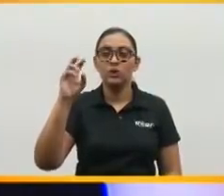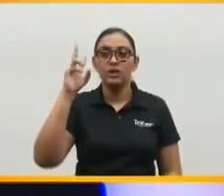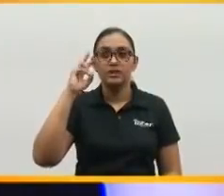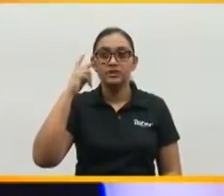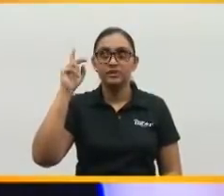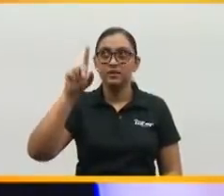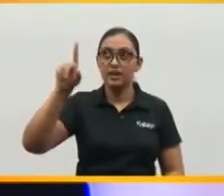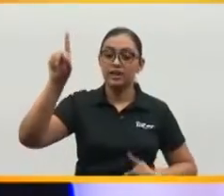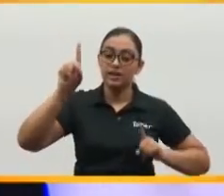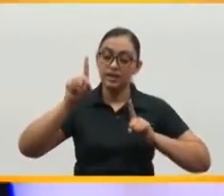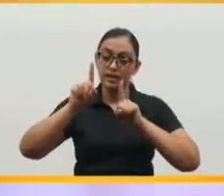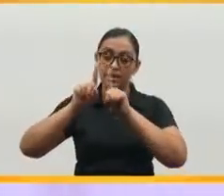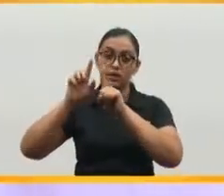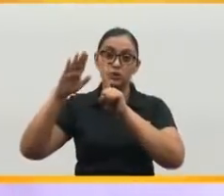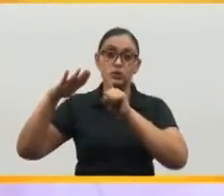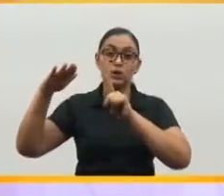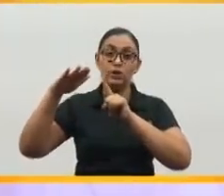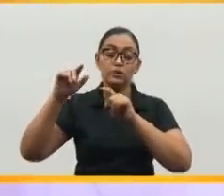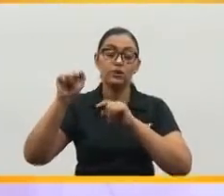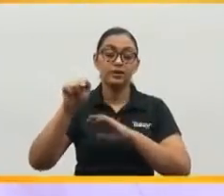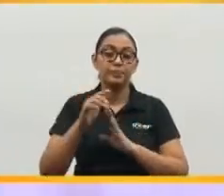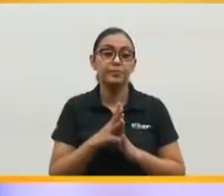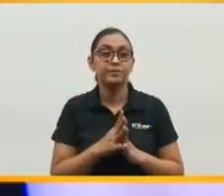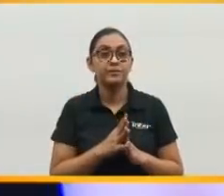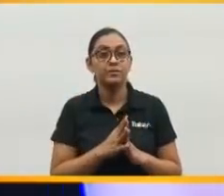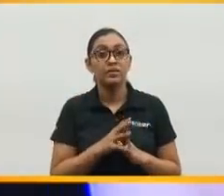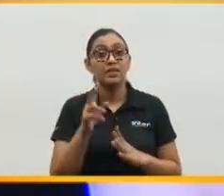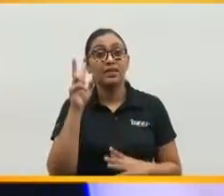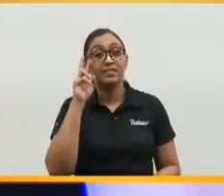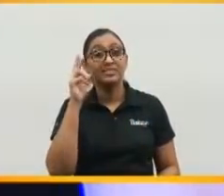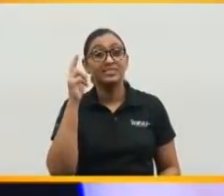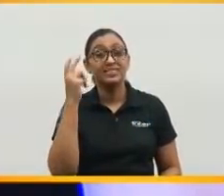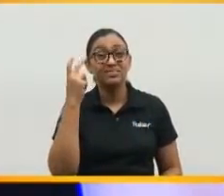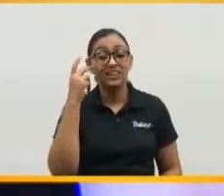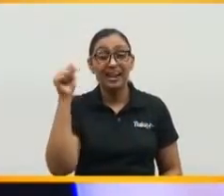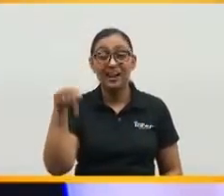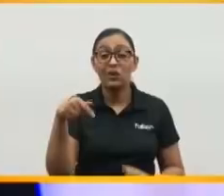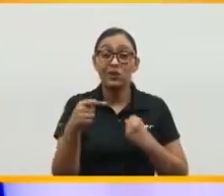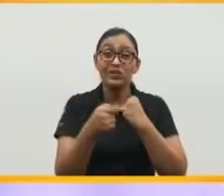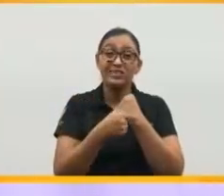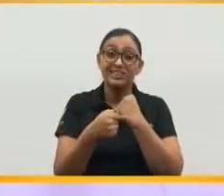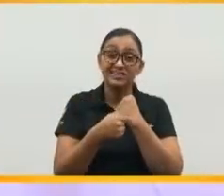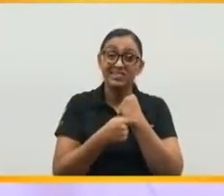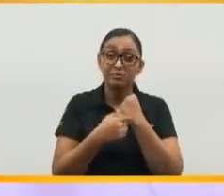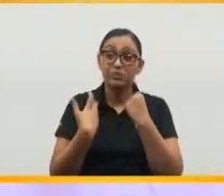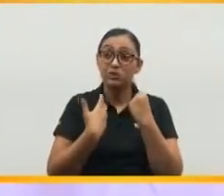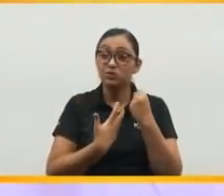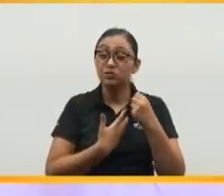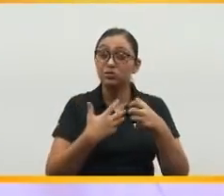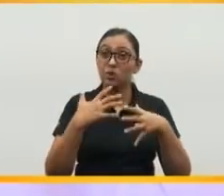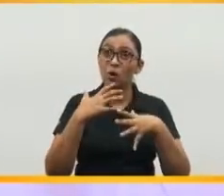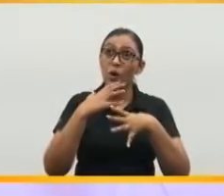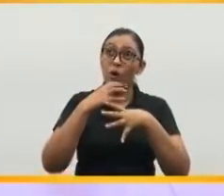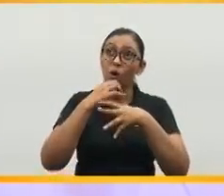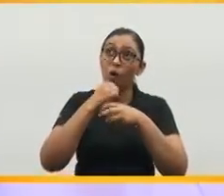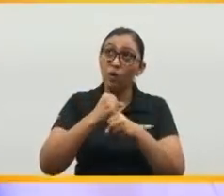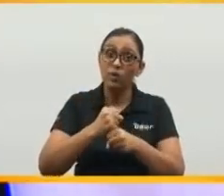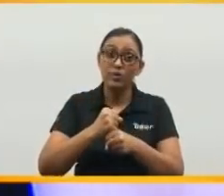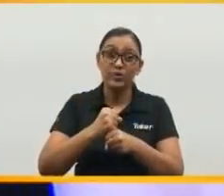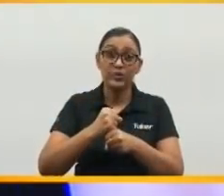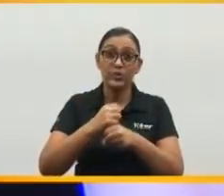nuestras peticiones. No es el momento para retroceder, es el momento para tener confianza en